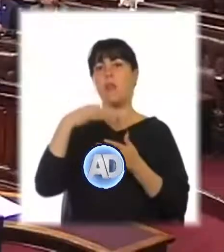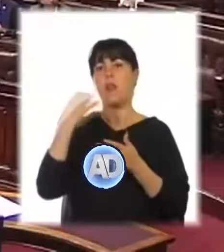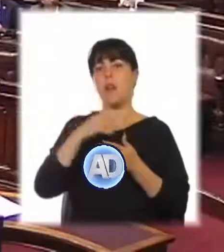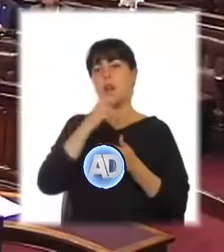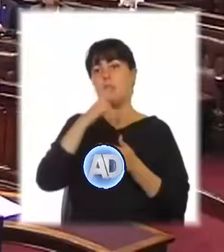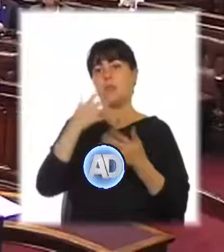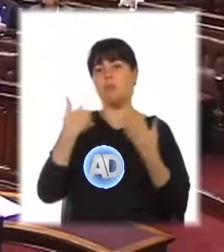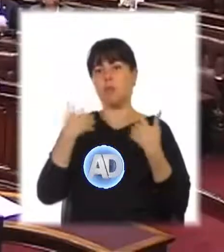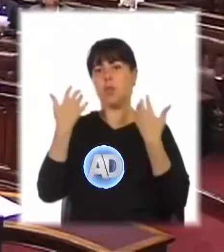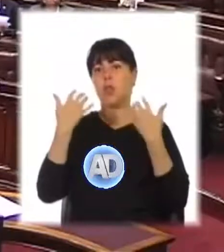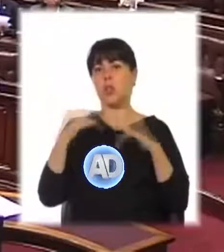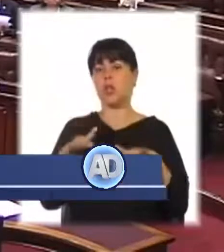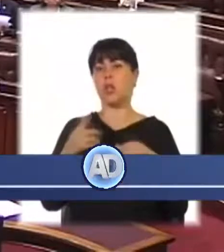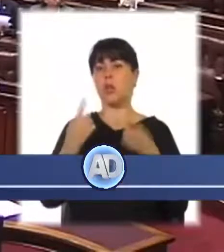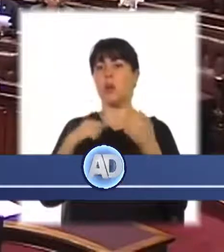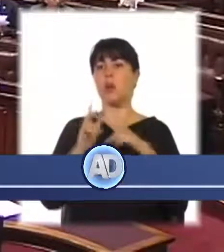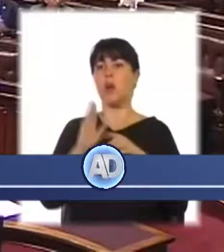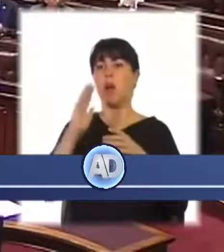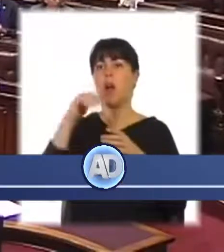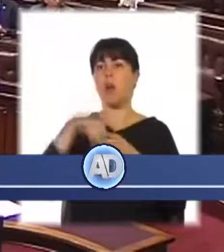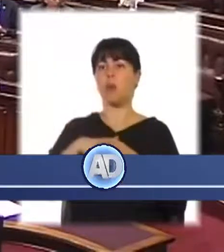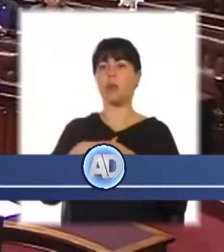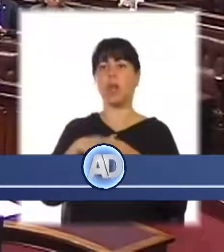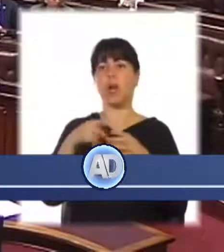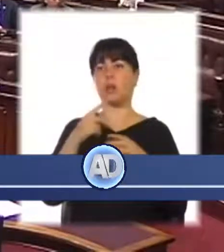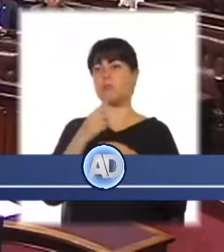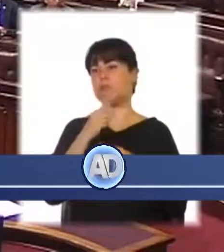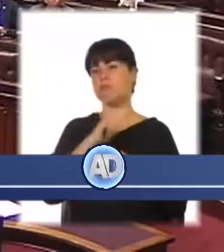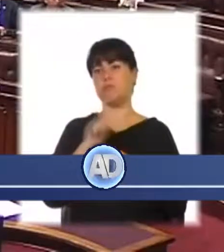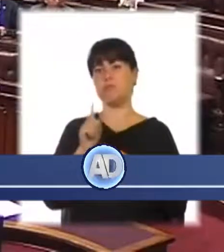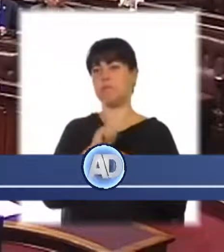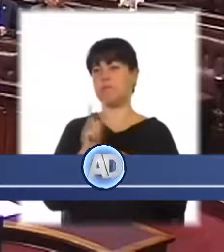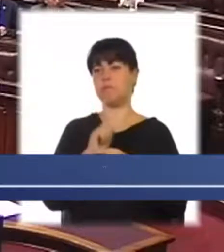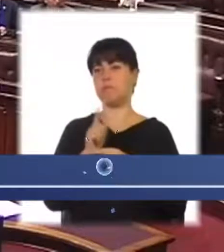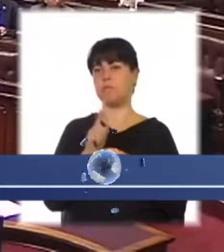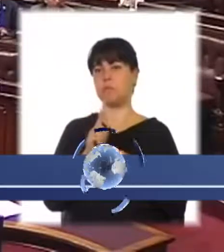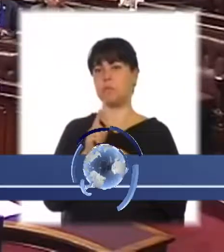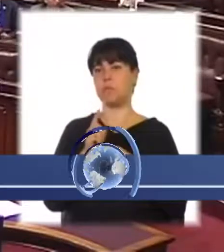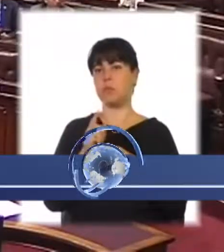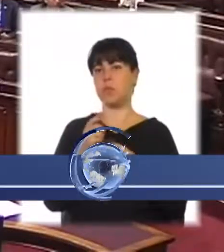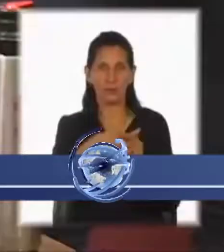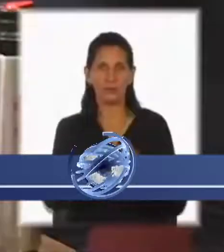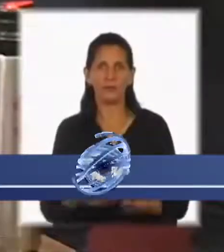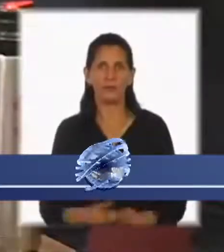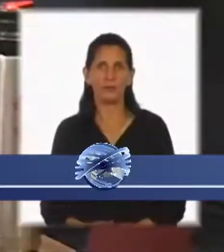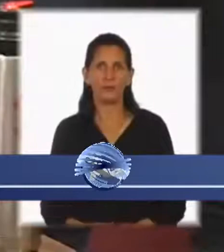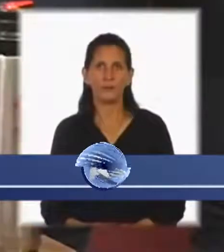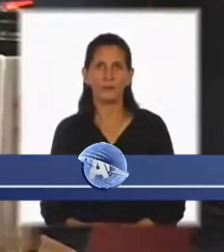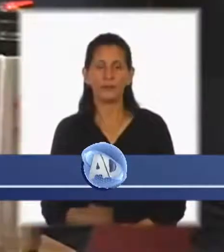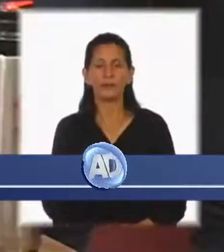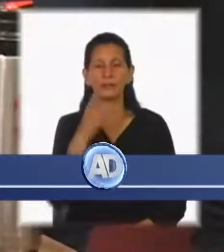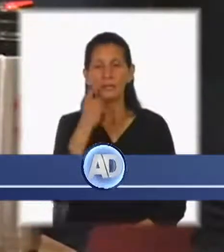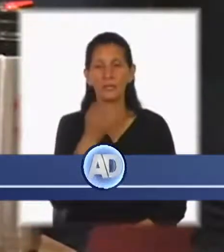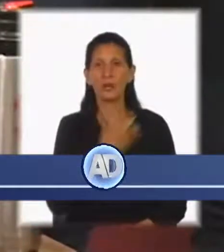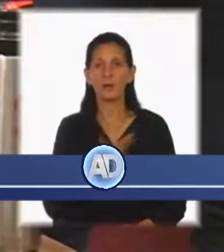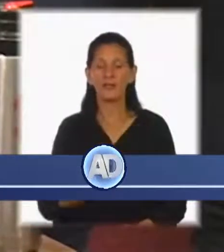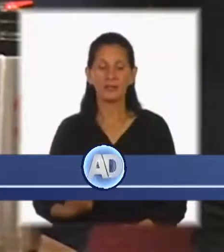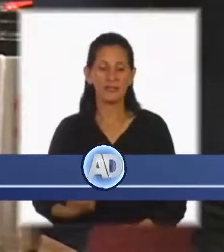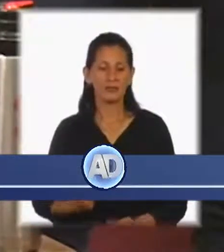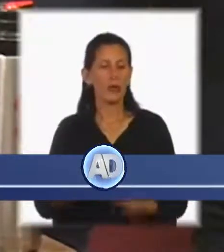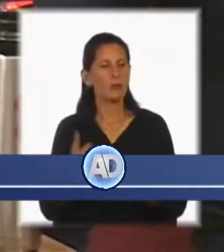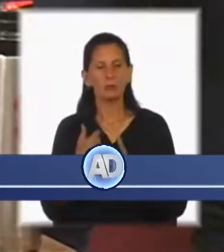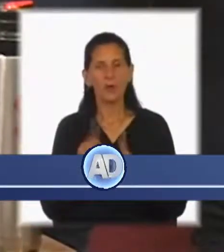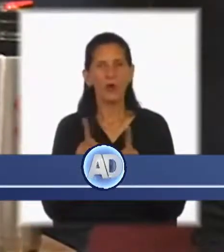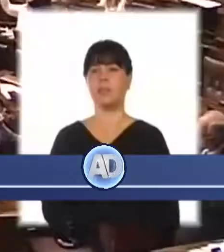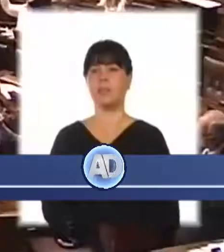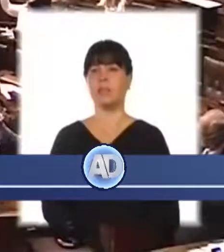La Cámara de Diputados de Uruguay autorizó la ley integral para personas transgénero. Luego de ser discutida por más de un año, el Congreso aprobó